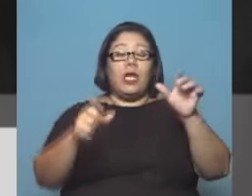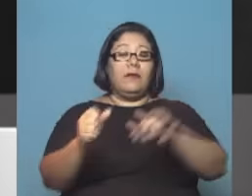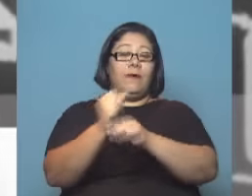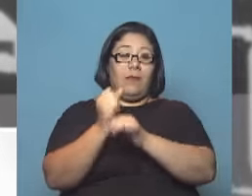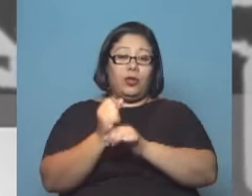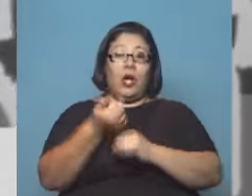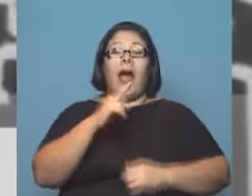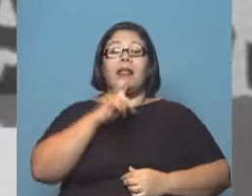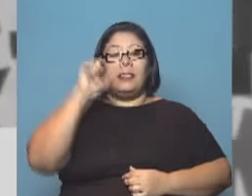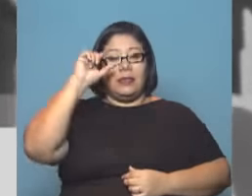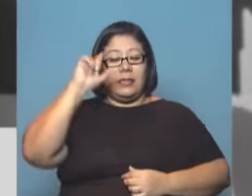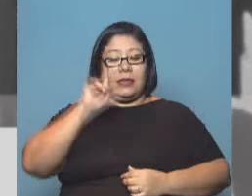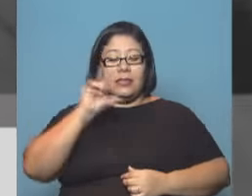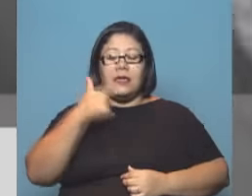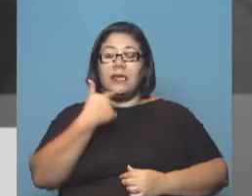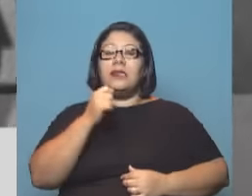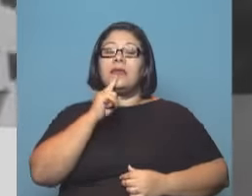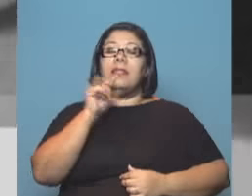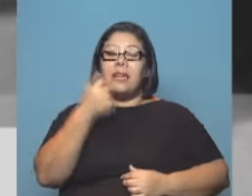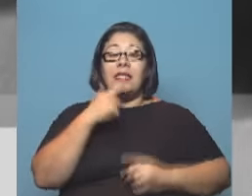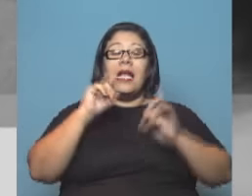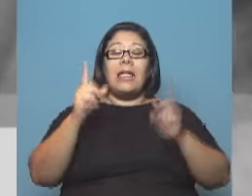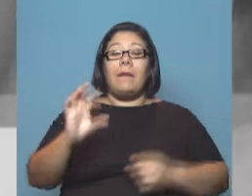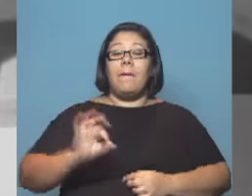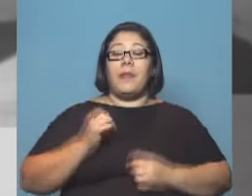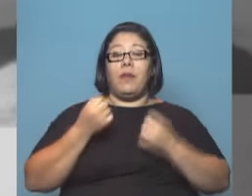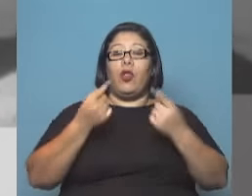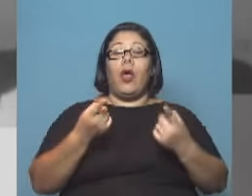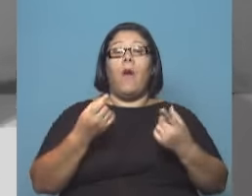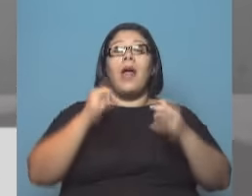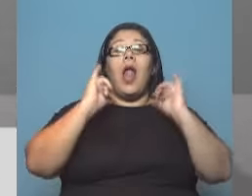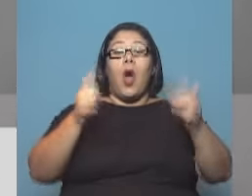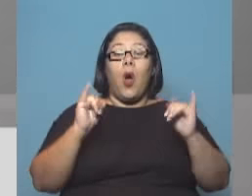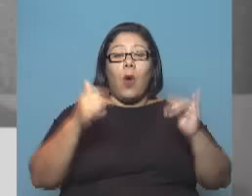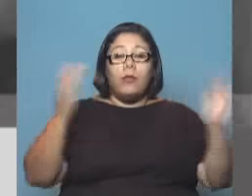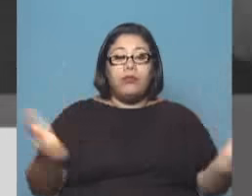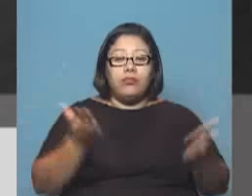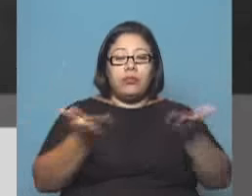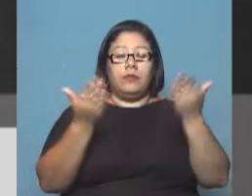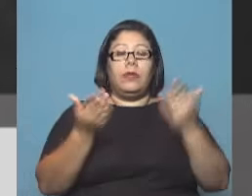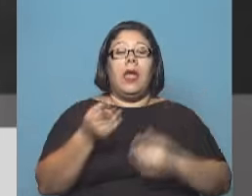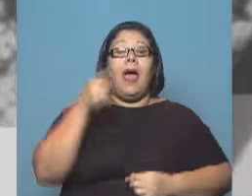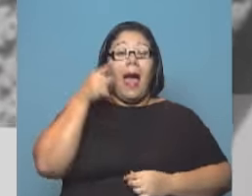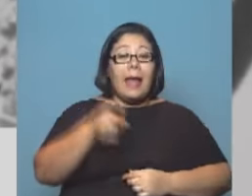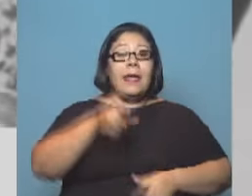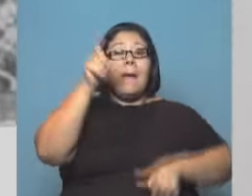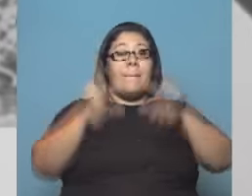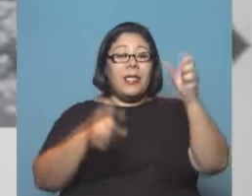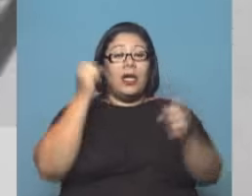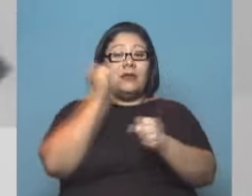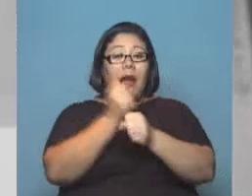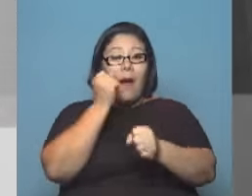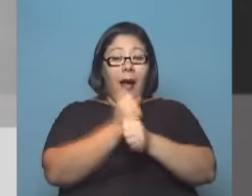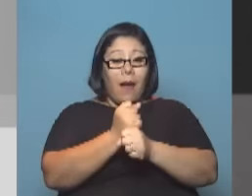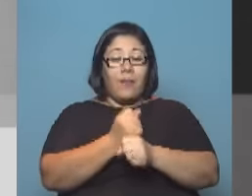inicios, también instituyó un premio para estimular a los más jóvenes. Allí trabajaban muchos intelectuales expulsados